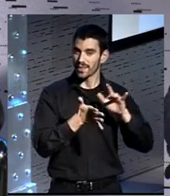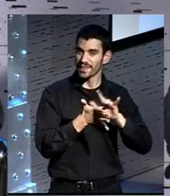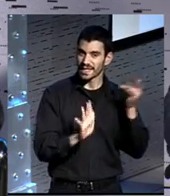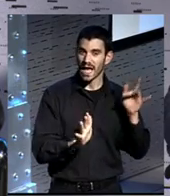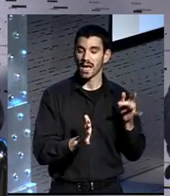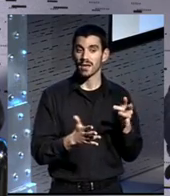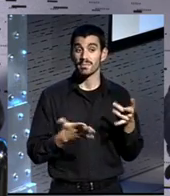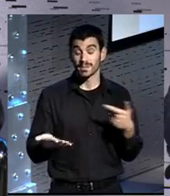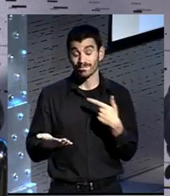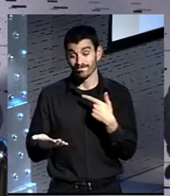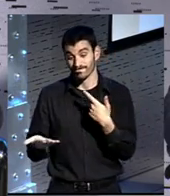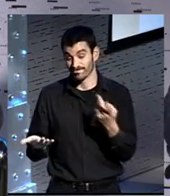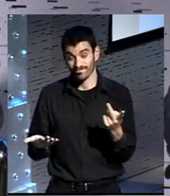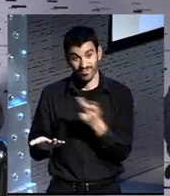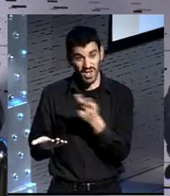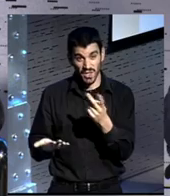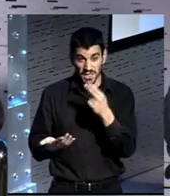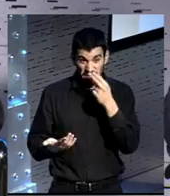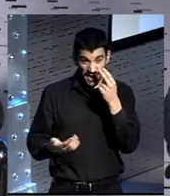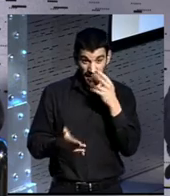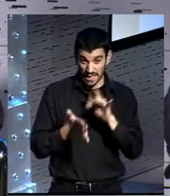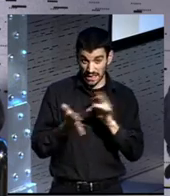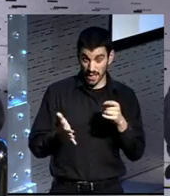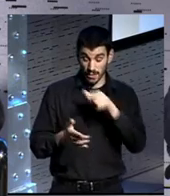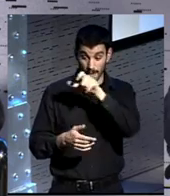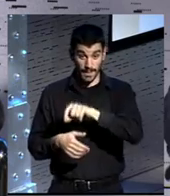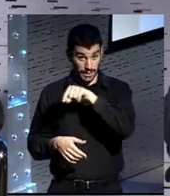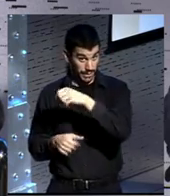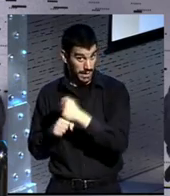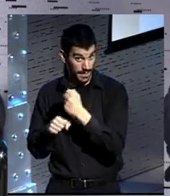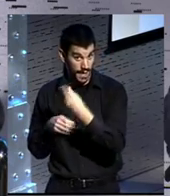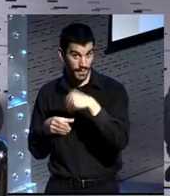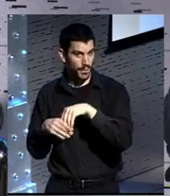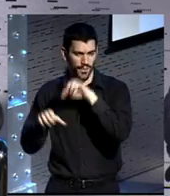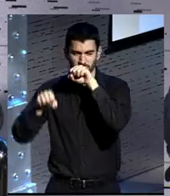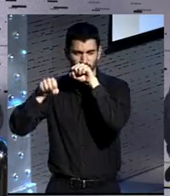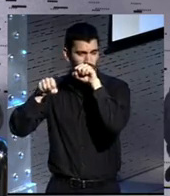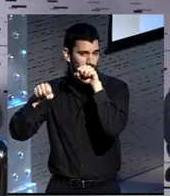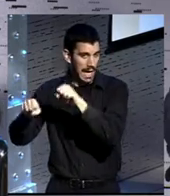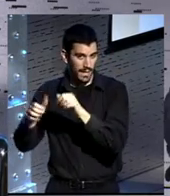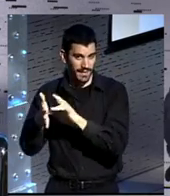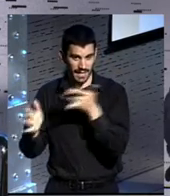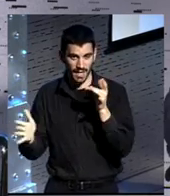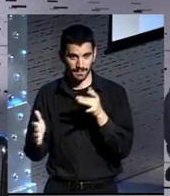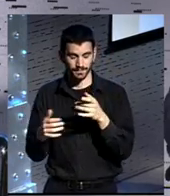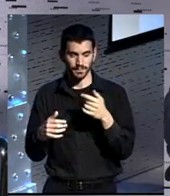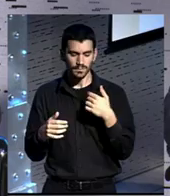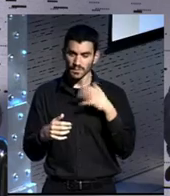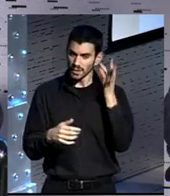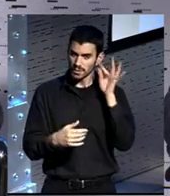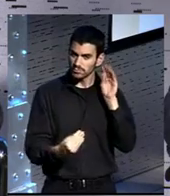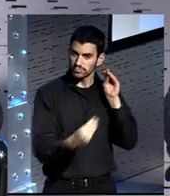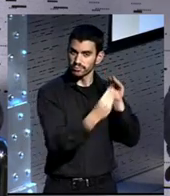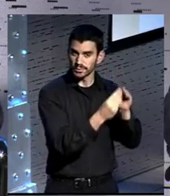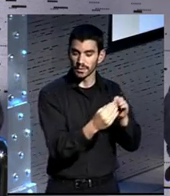es un empleado que de alguna manera también es fan de esa digitalización. Pero estoy de acuerdo en algo que comenta Karina, que